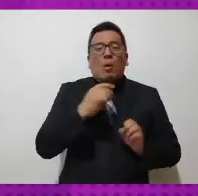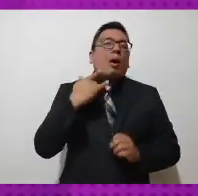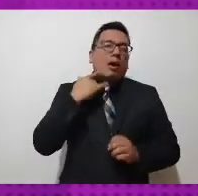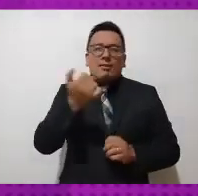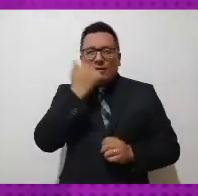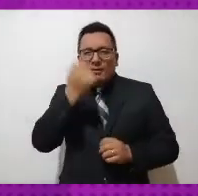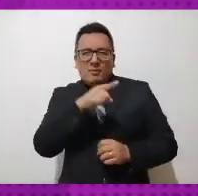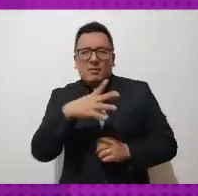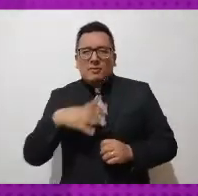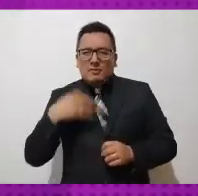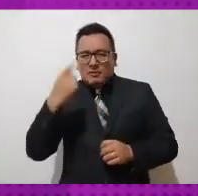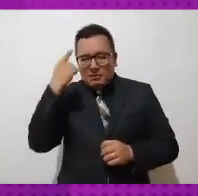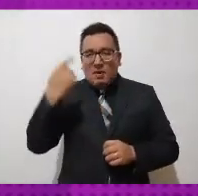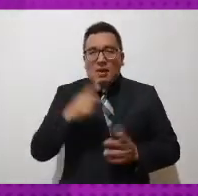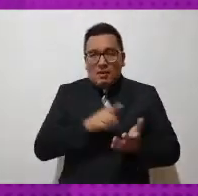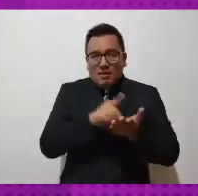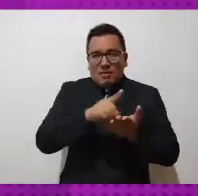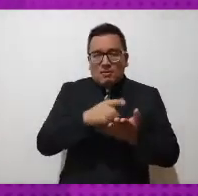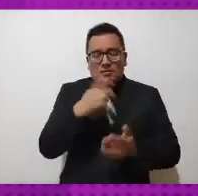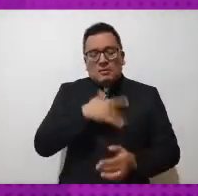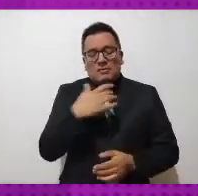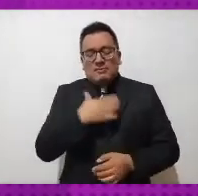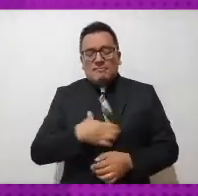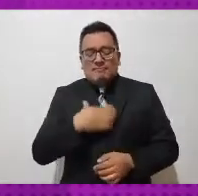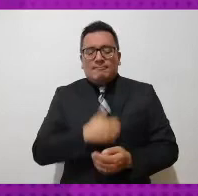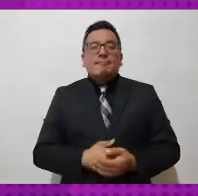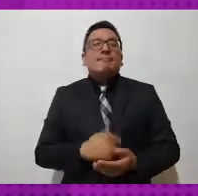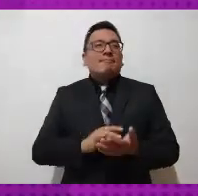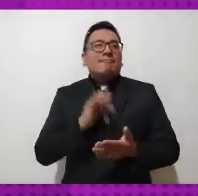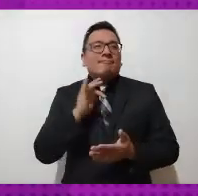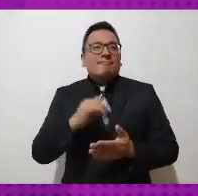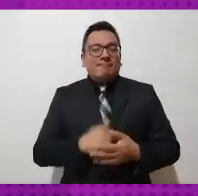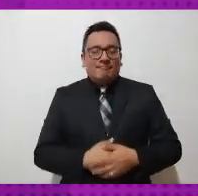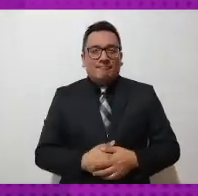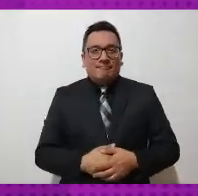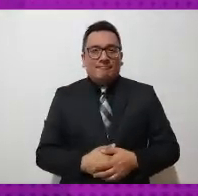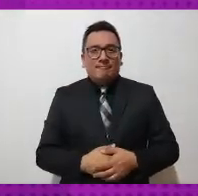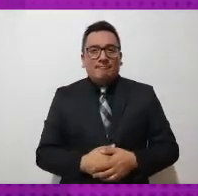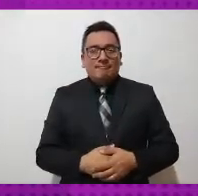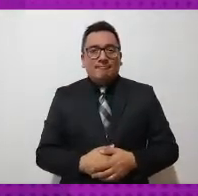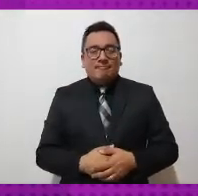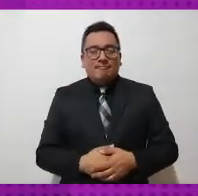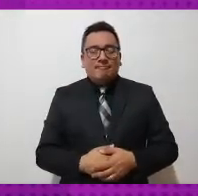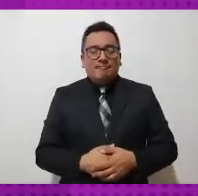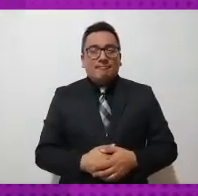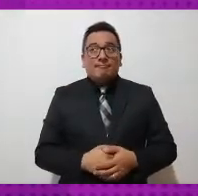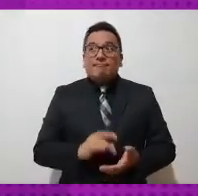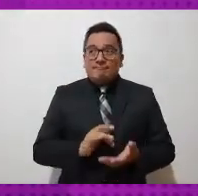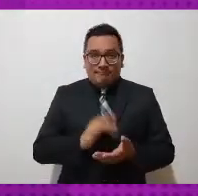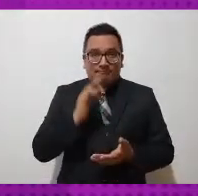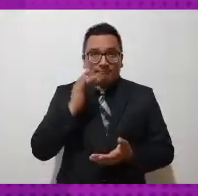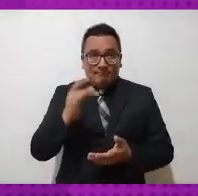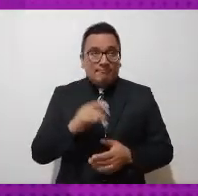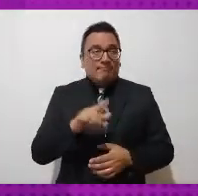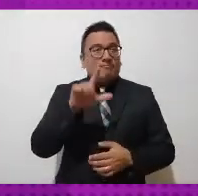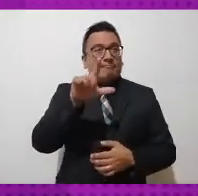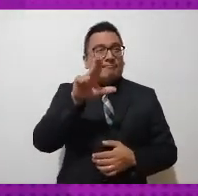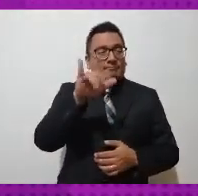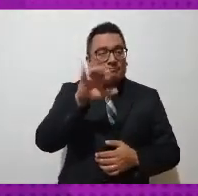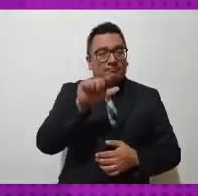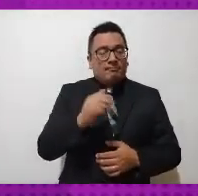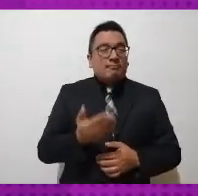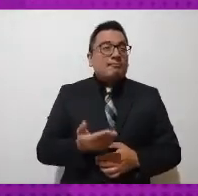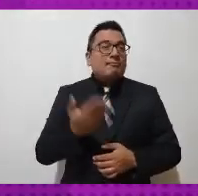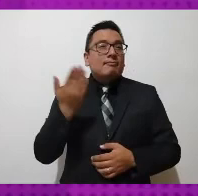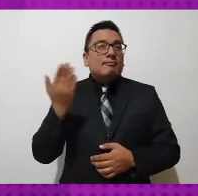estar aquí. Muchas gracias de nuevo por el espacio y sería cuanto. Muchas gracias, consejera Lucía, y vamos